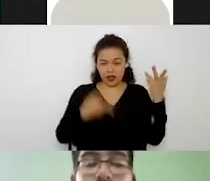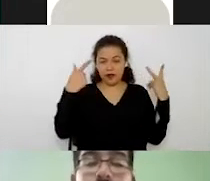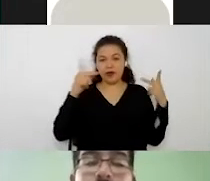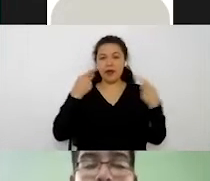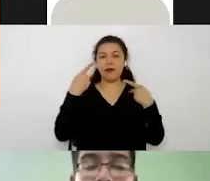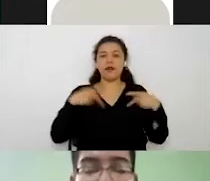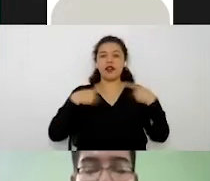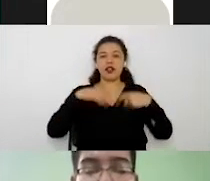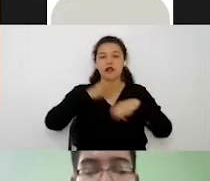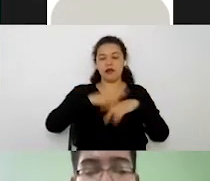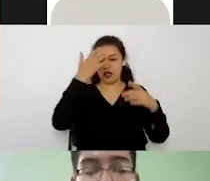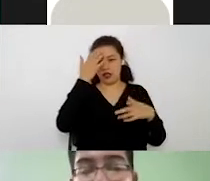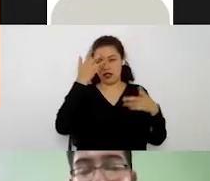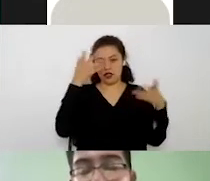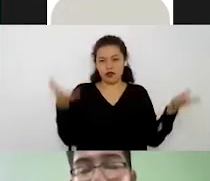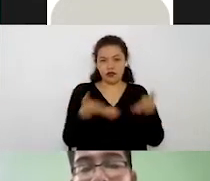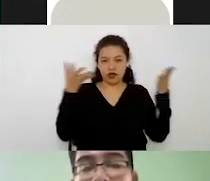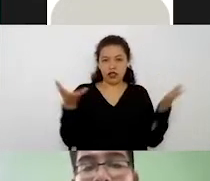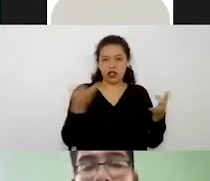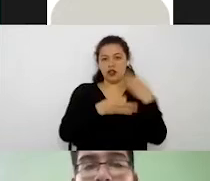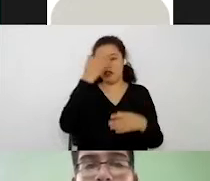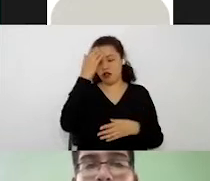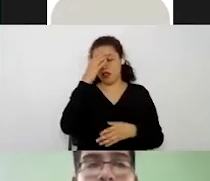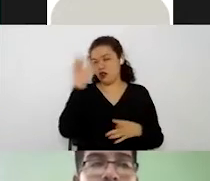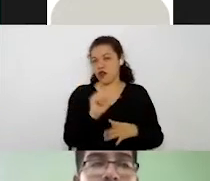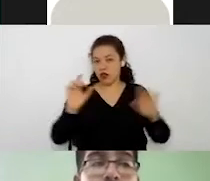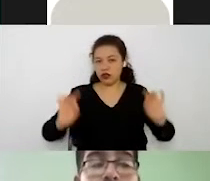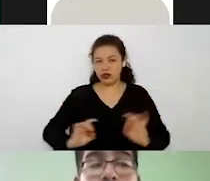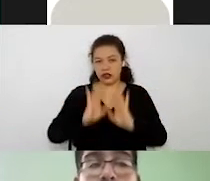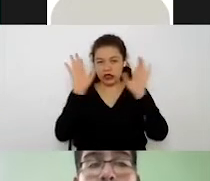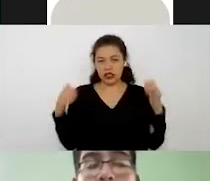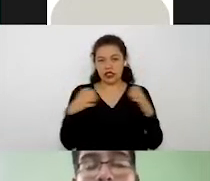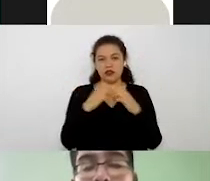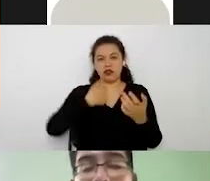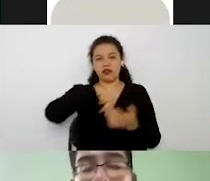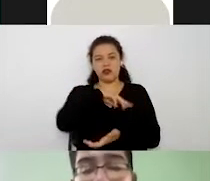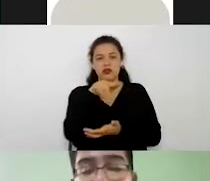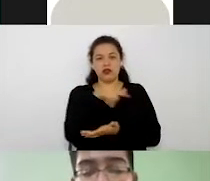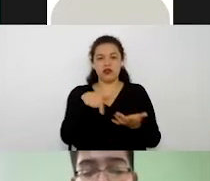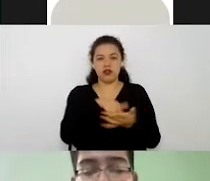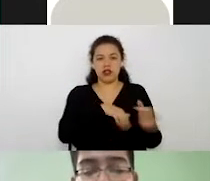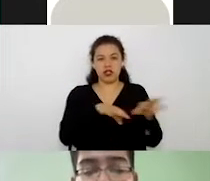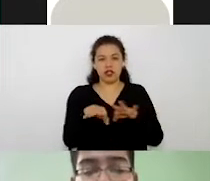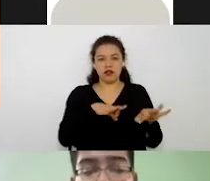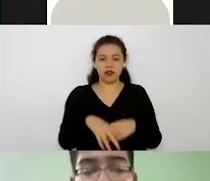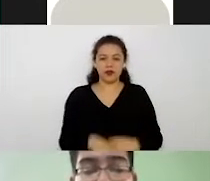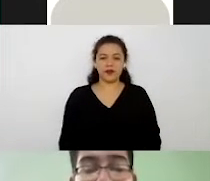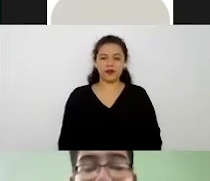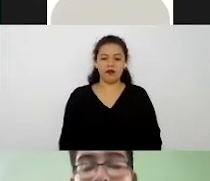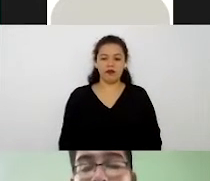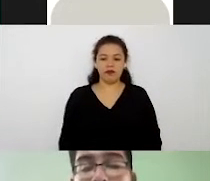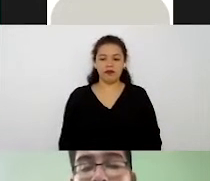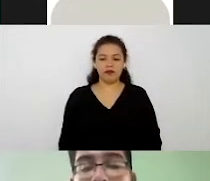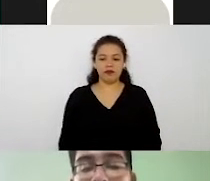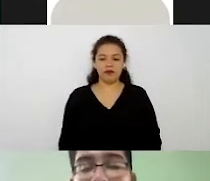todos conozcamos, porque en caso de una emergencia, nuestro centro de trabajo cada uno